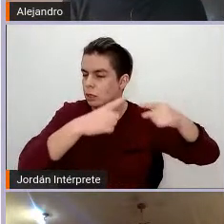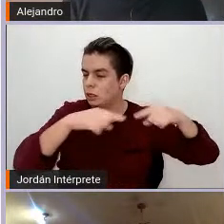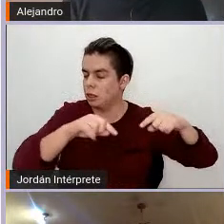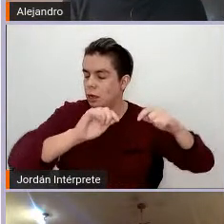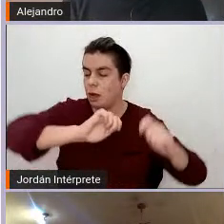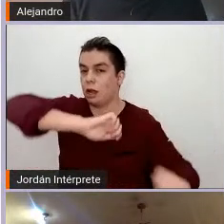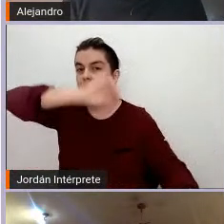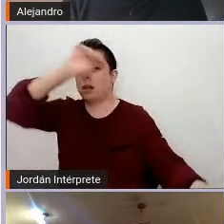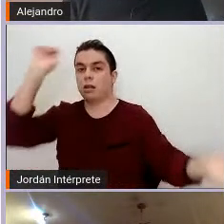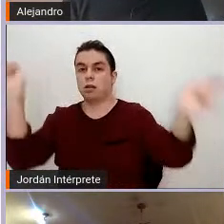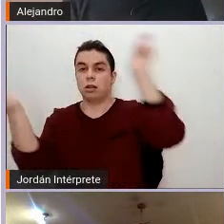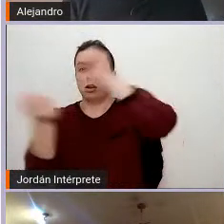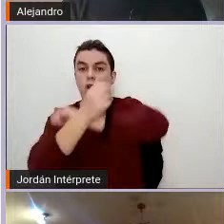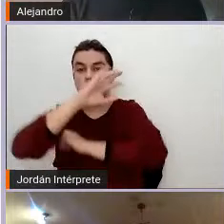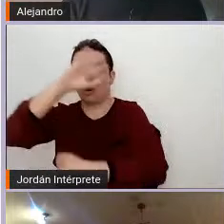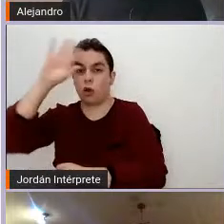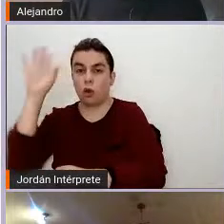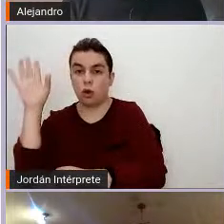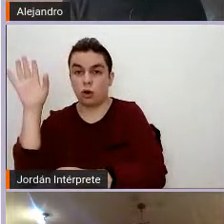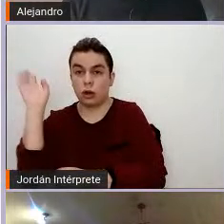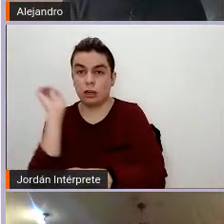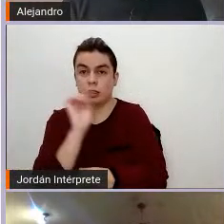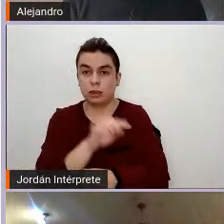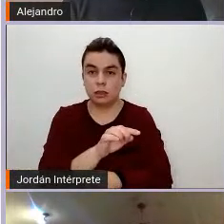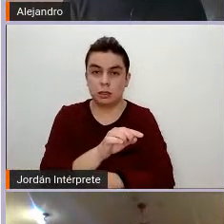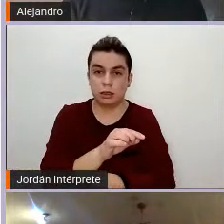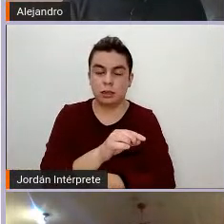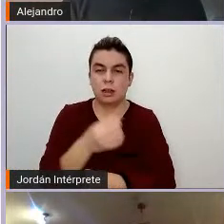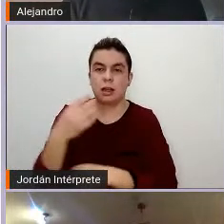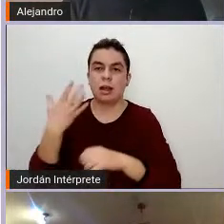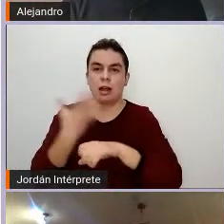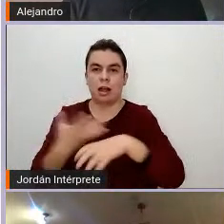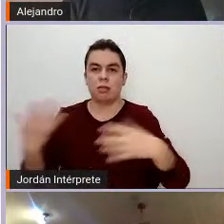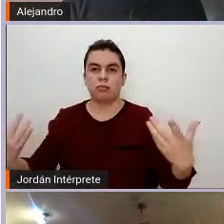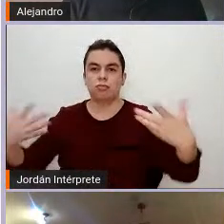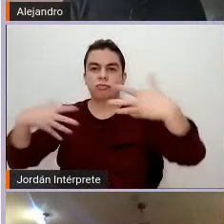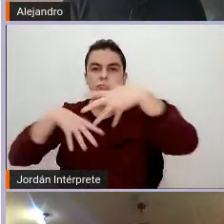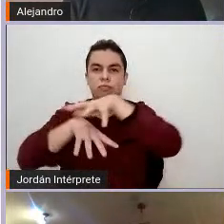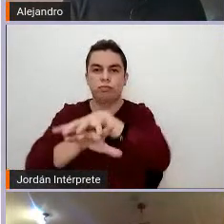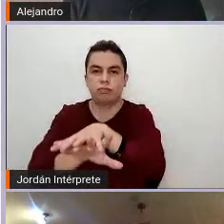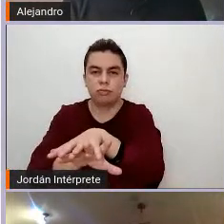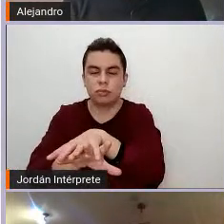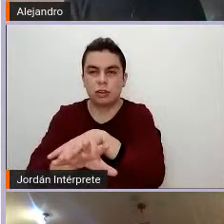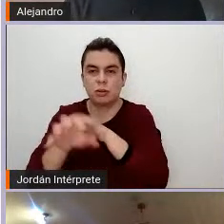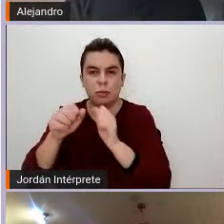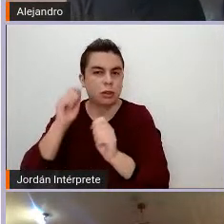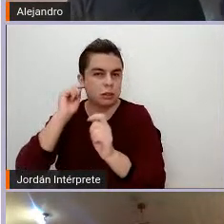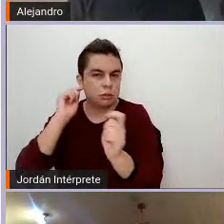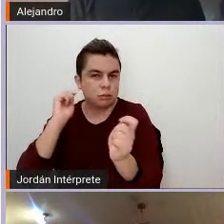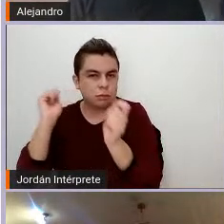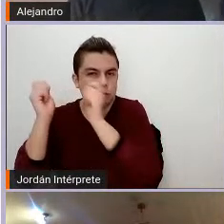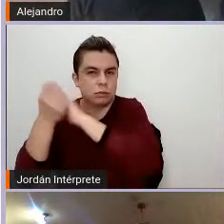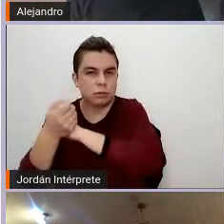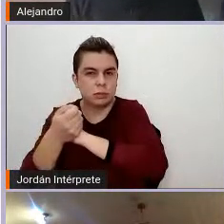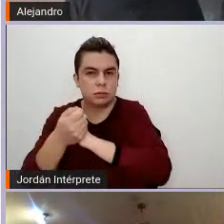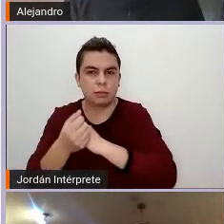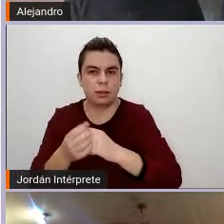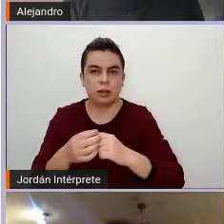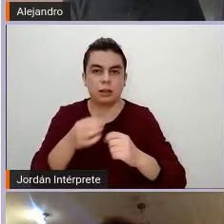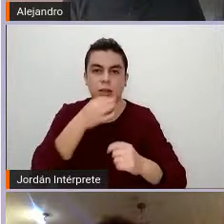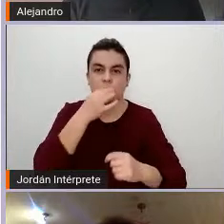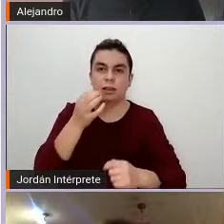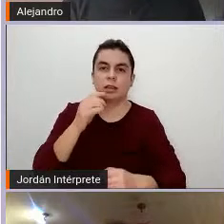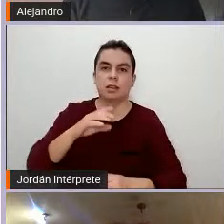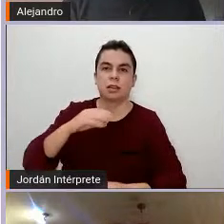sabemos, Violeta recurre en esta canción a la intertextualidad para recrear y traducir una famosa cuarteta de Francisco de